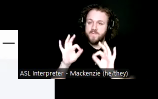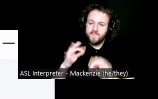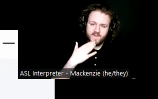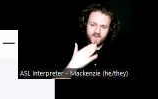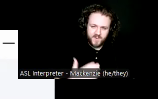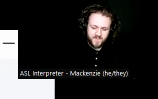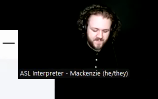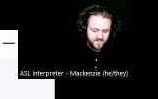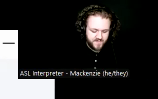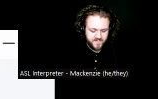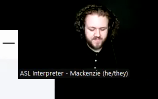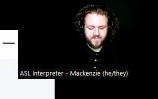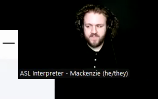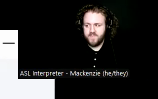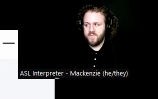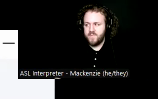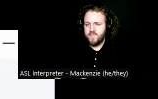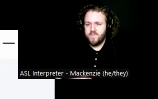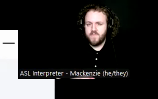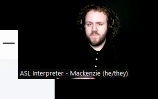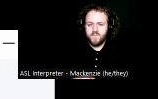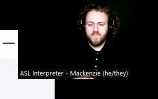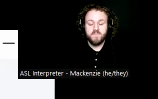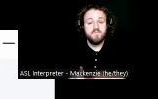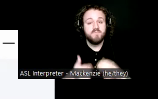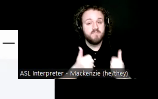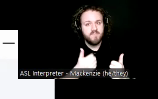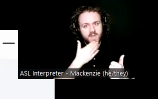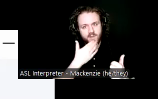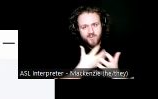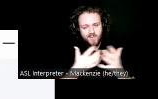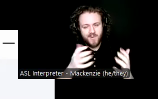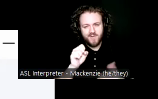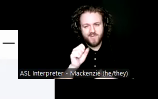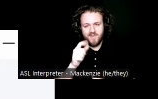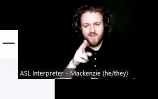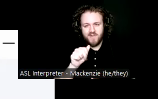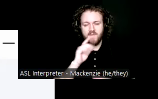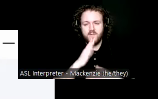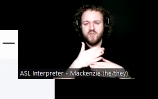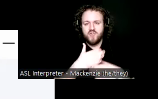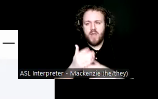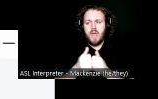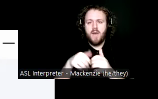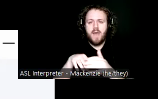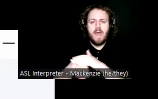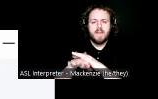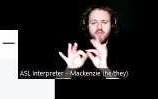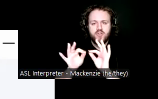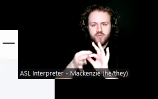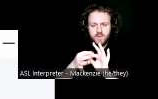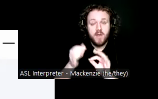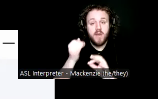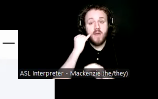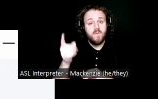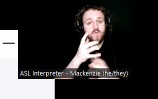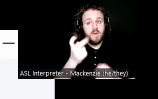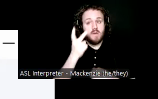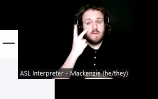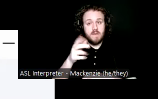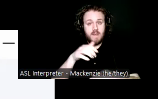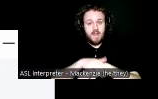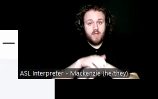Muy bien, regresamos ahora al anfitrión. Muchísimas gracias, Sandra, por explicar cómo acceder a la